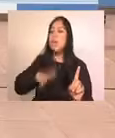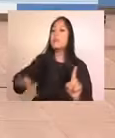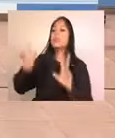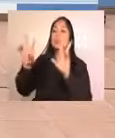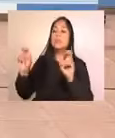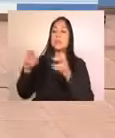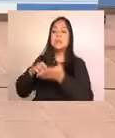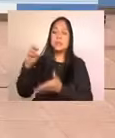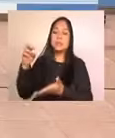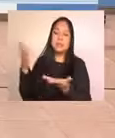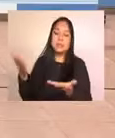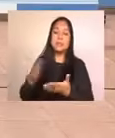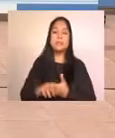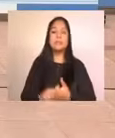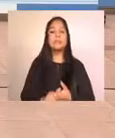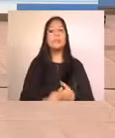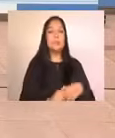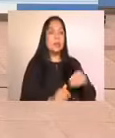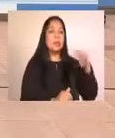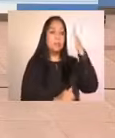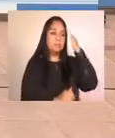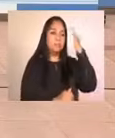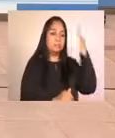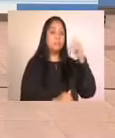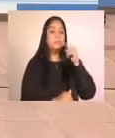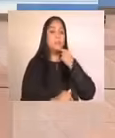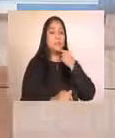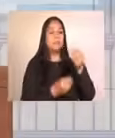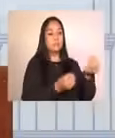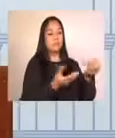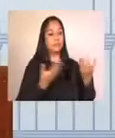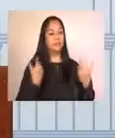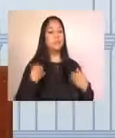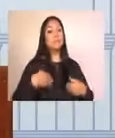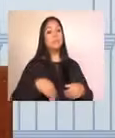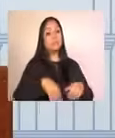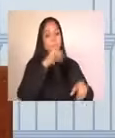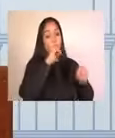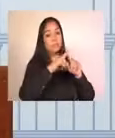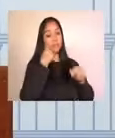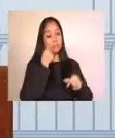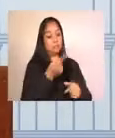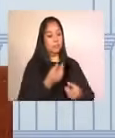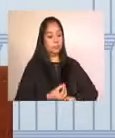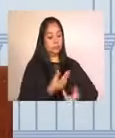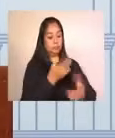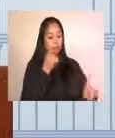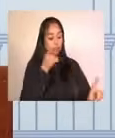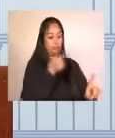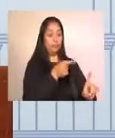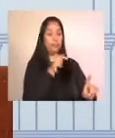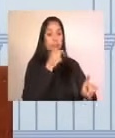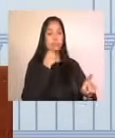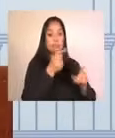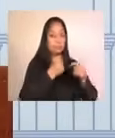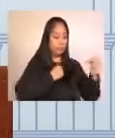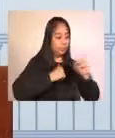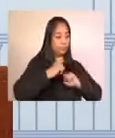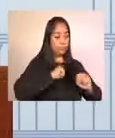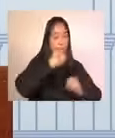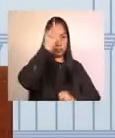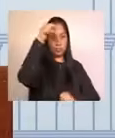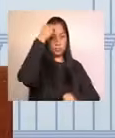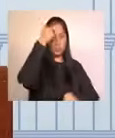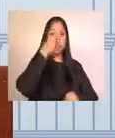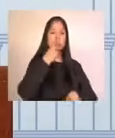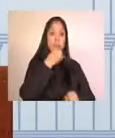muchas gracias por la pregunta, porque nos permite ser enfáticos en la actuación del gobierno. Es un